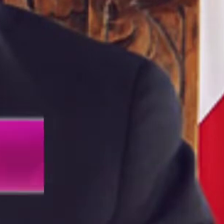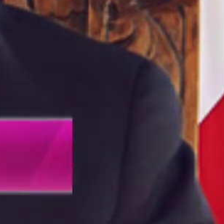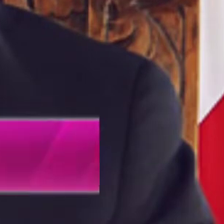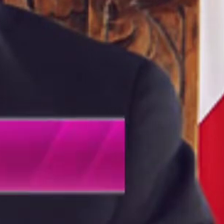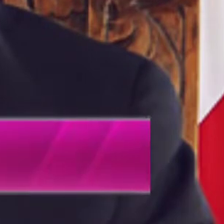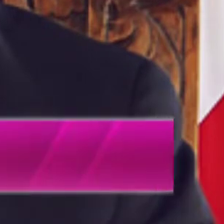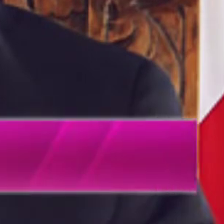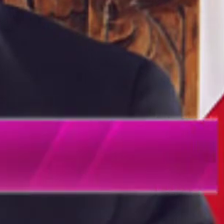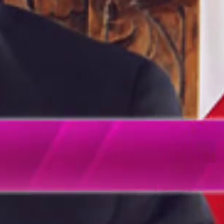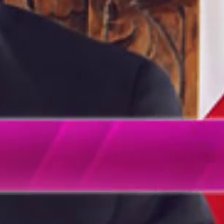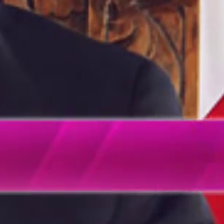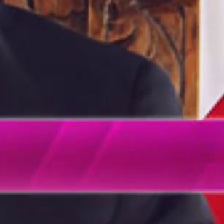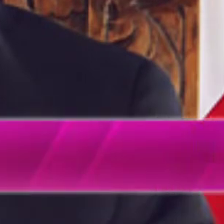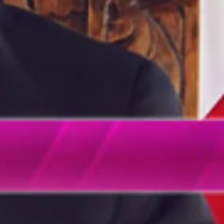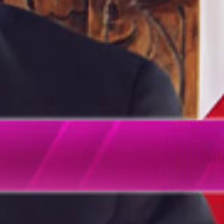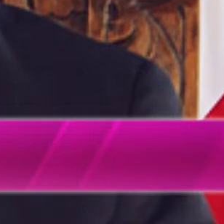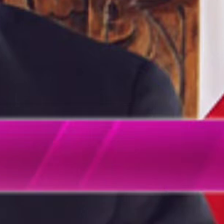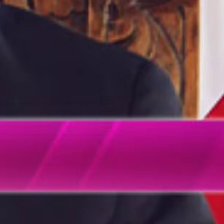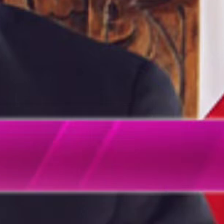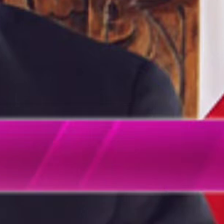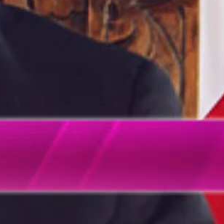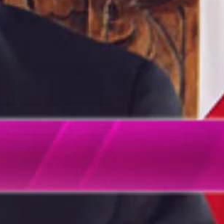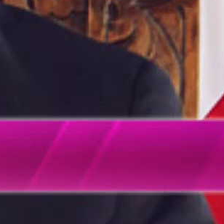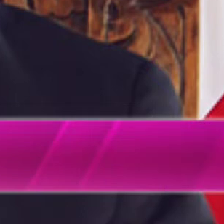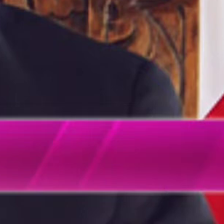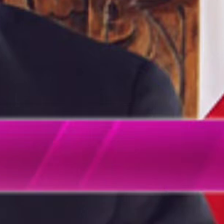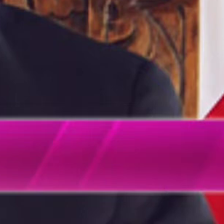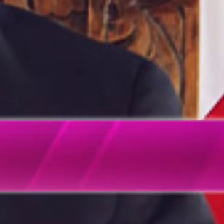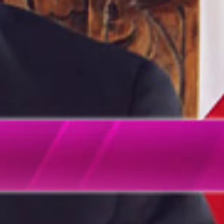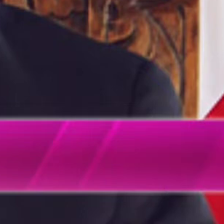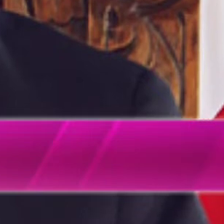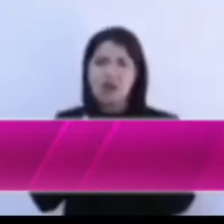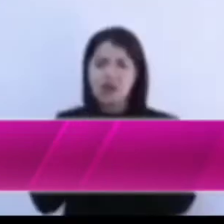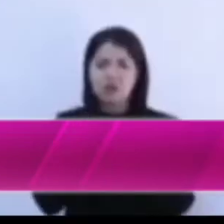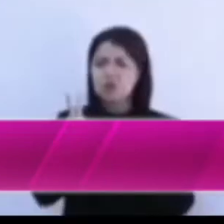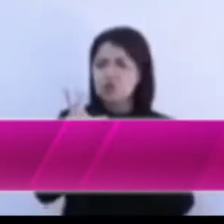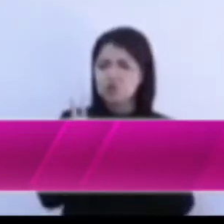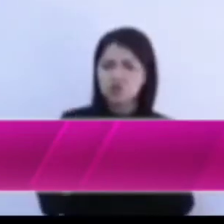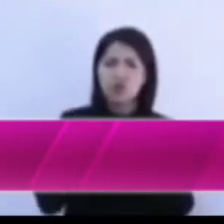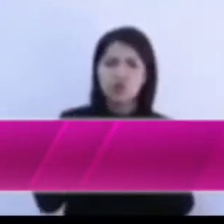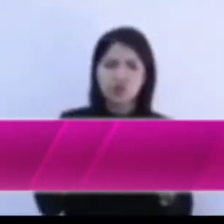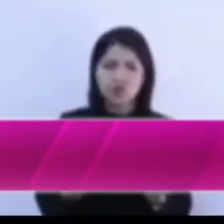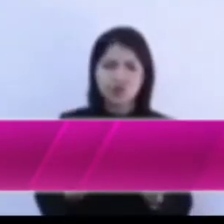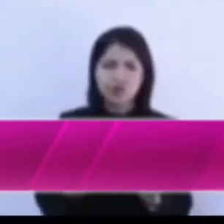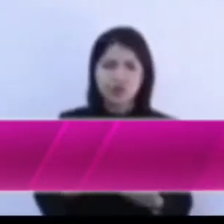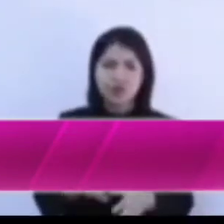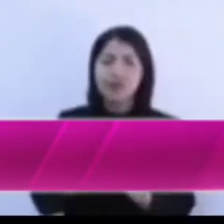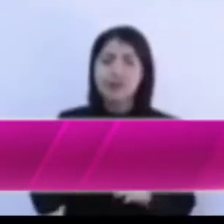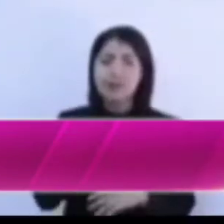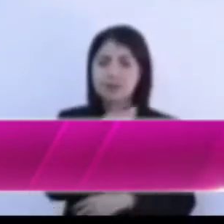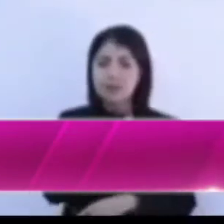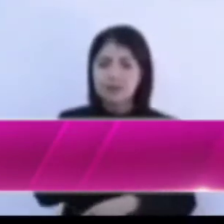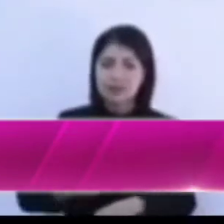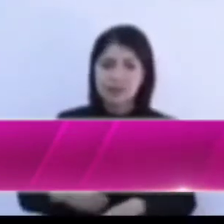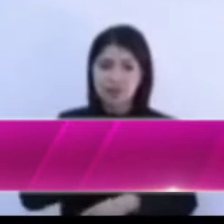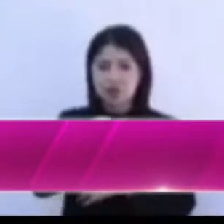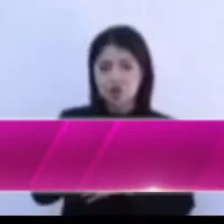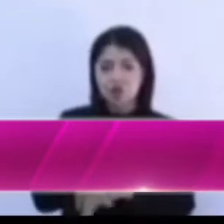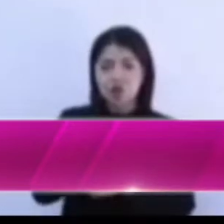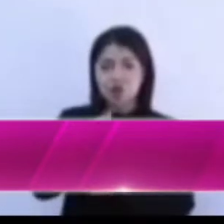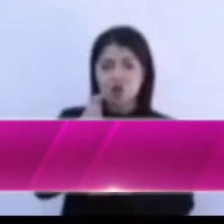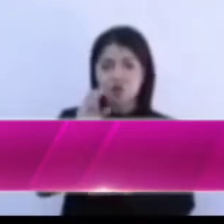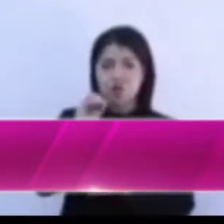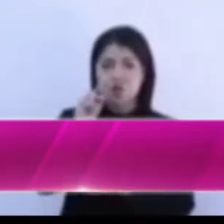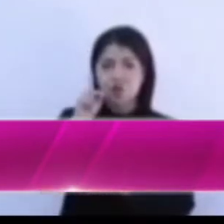un boletín, ni siquiera fue una entrevista, un comentario. O sea, imagínate que le dedique el presidente de la Junta de Coordinación